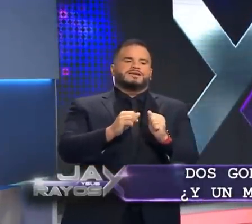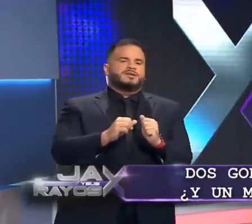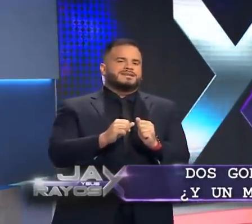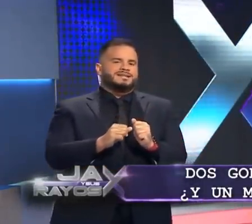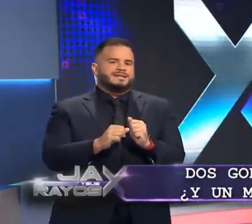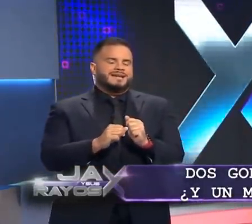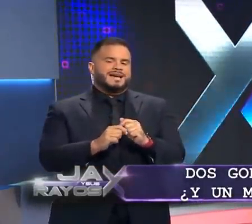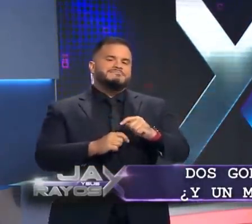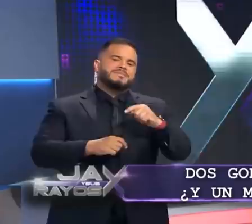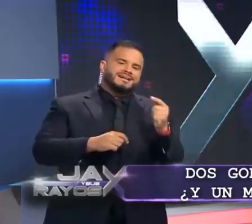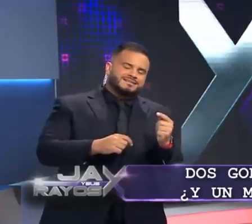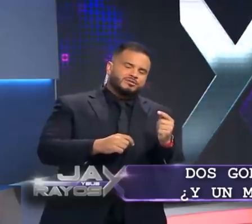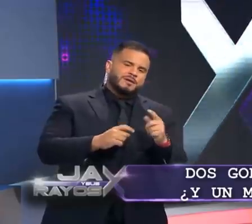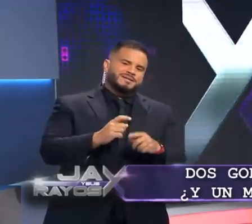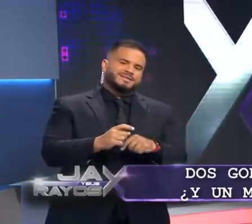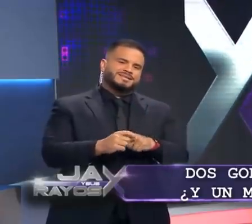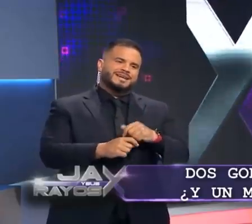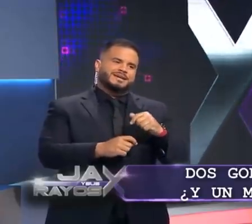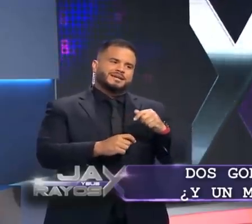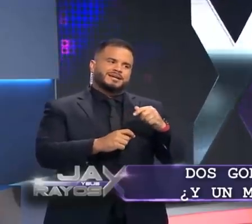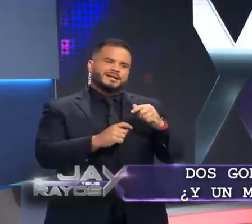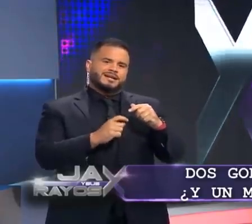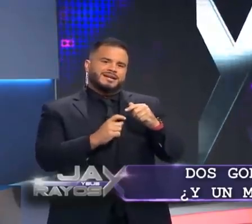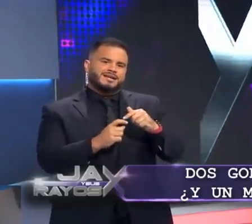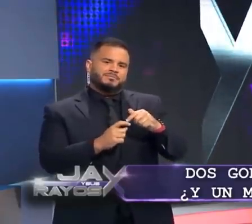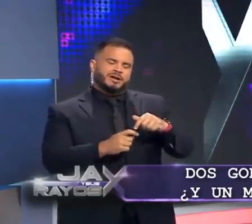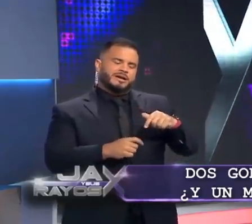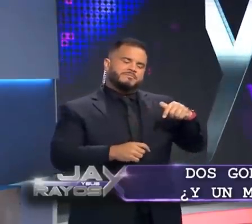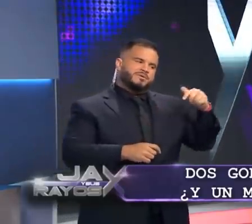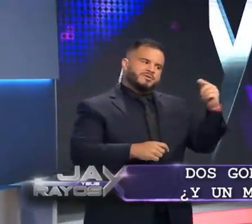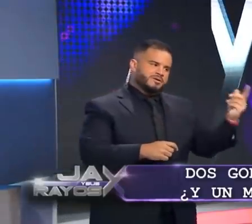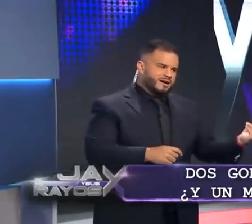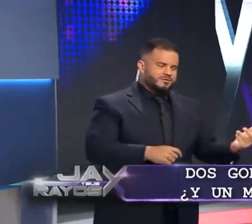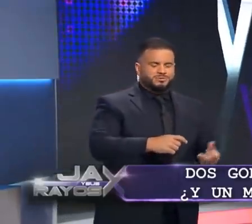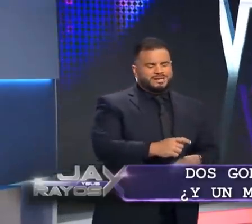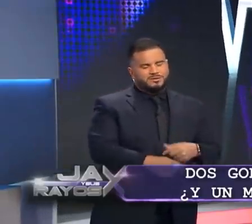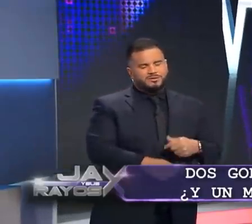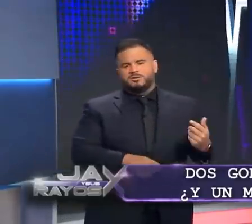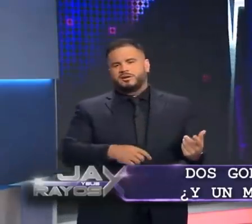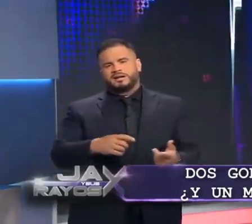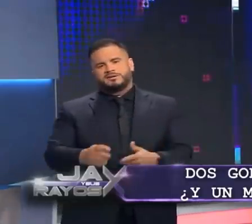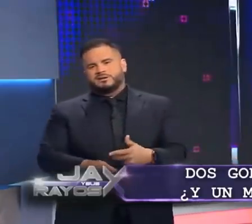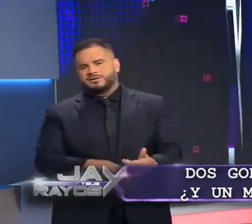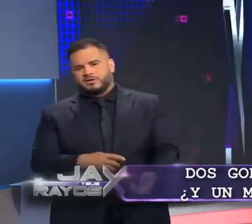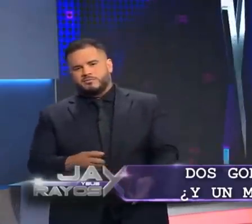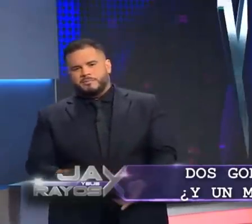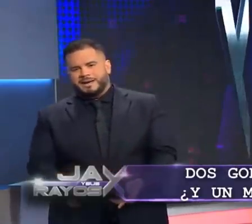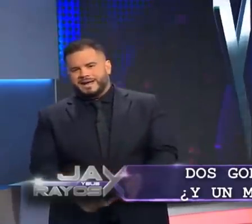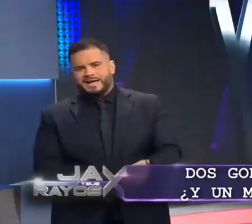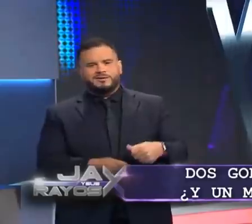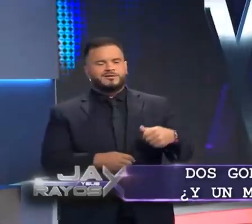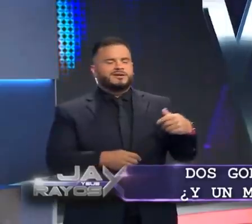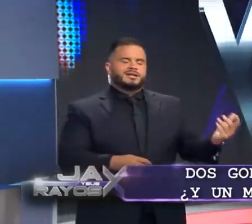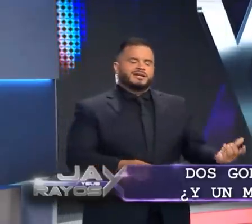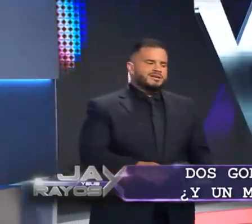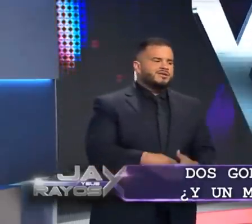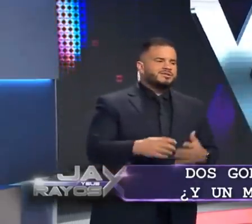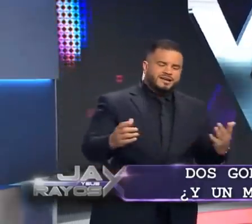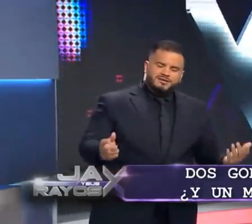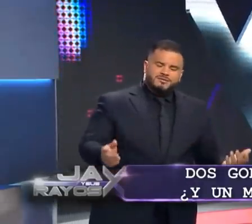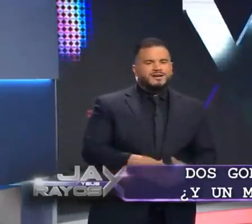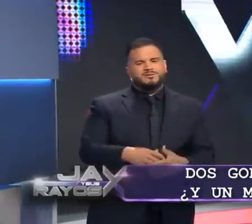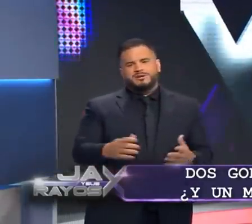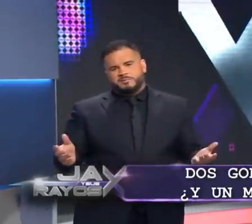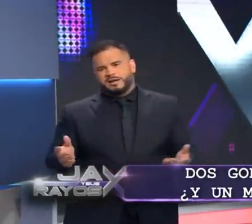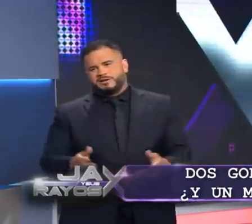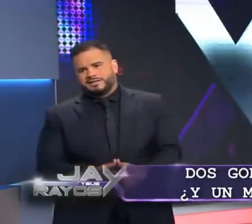Yo les debo decir que hay más. Lo que pasa es que Ricky, por ejemplo, los de las computadoras y otras cosas de los bomberos y otras cosas